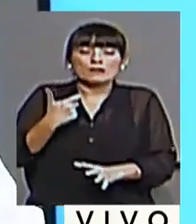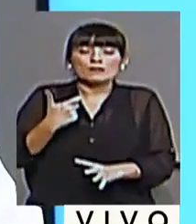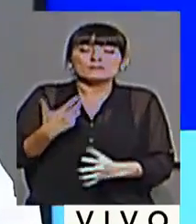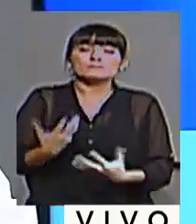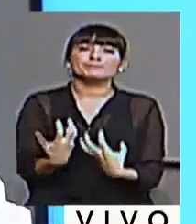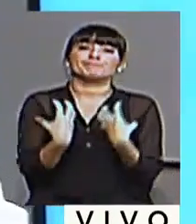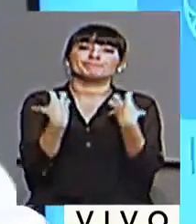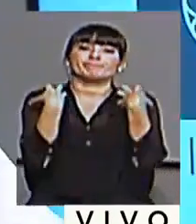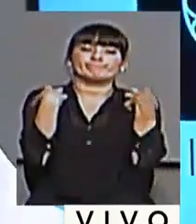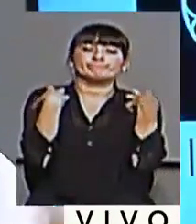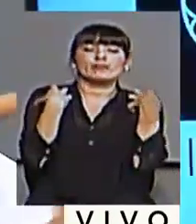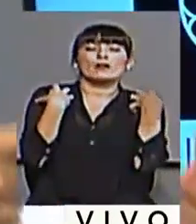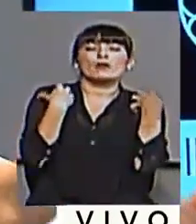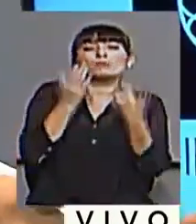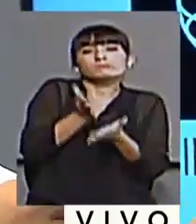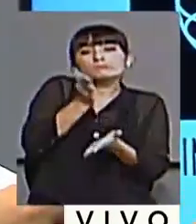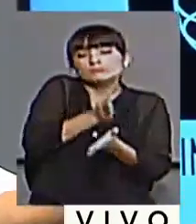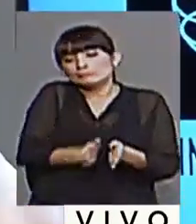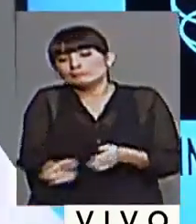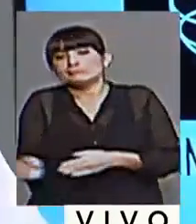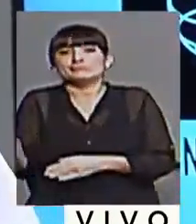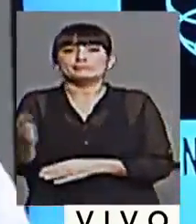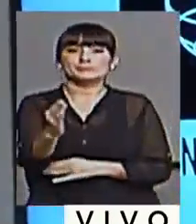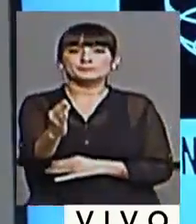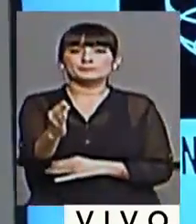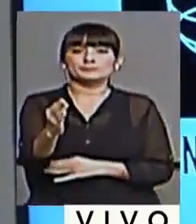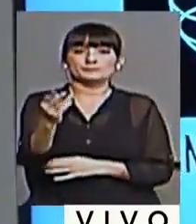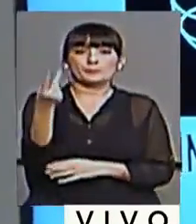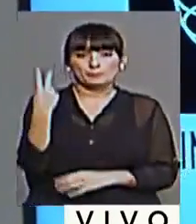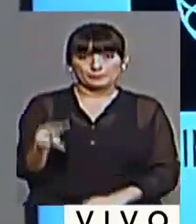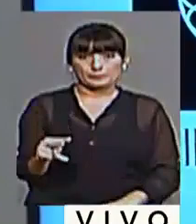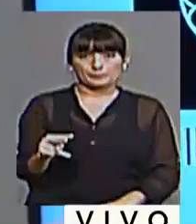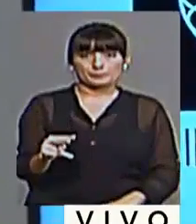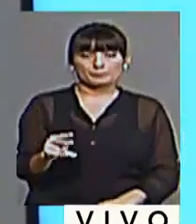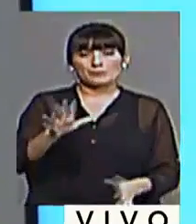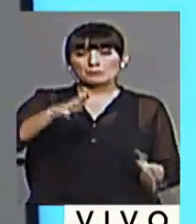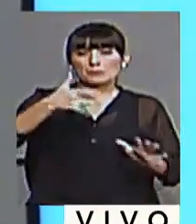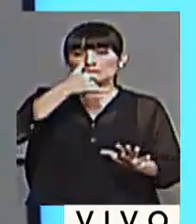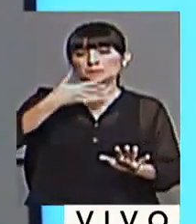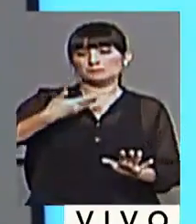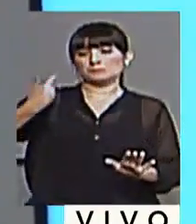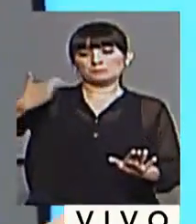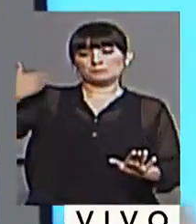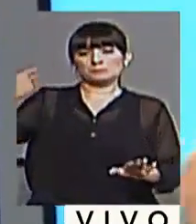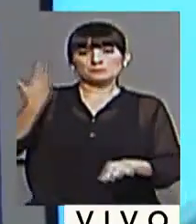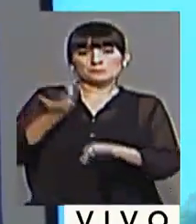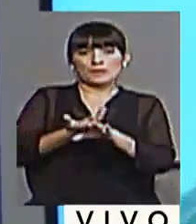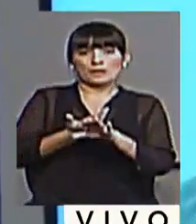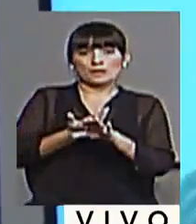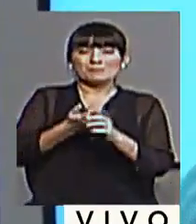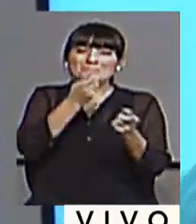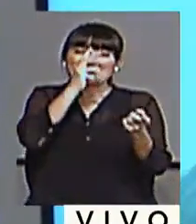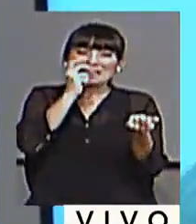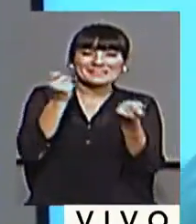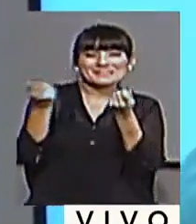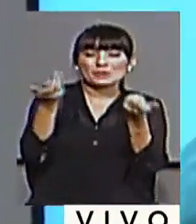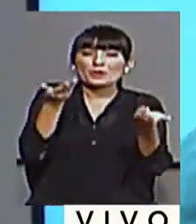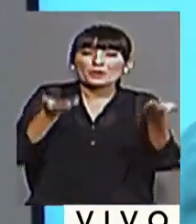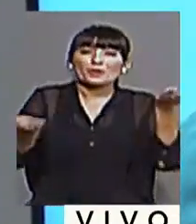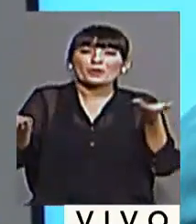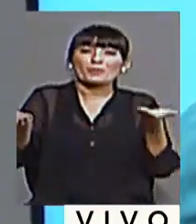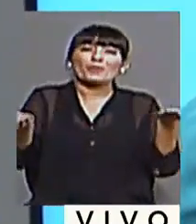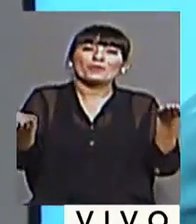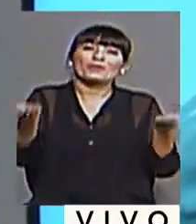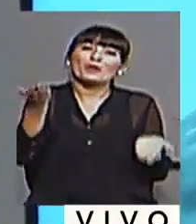adoptado este camino propio. Hace un rato atrás se hacía el símil del matrimonio, pero